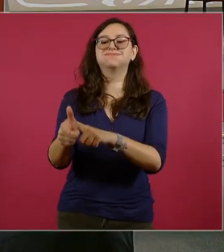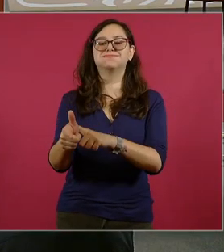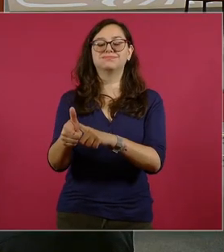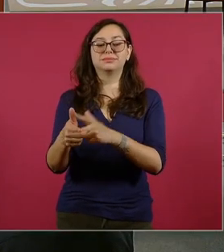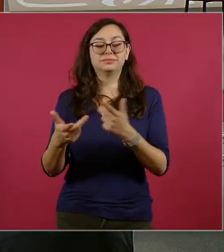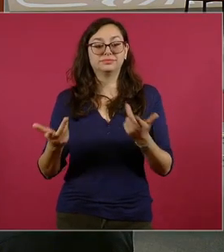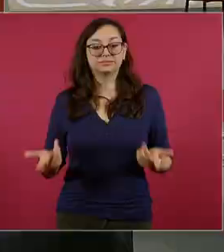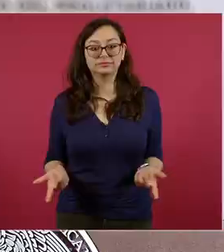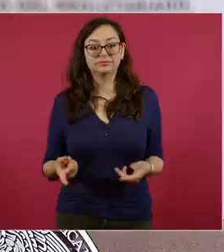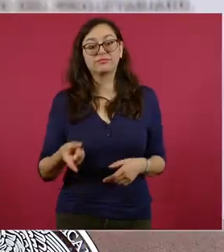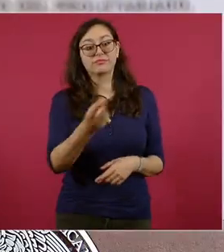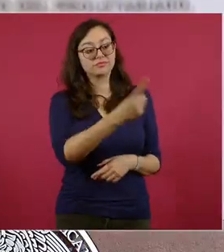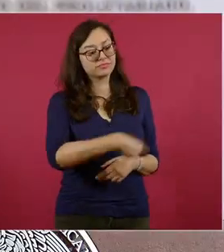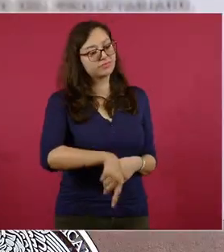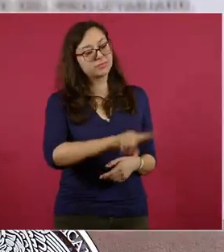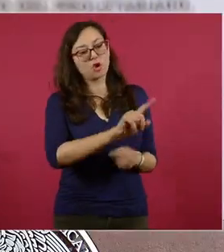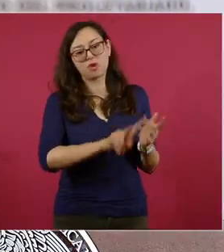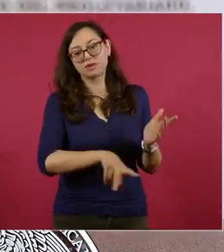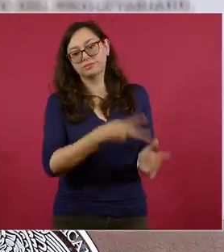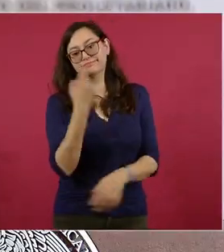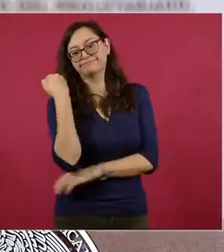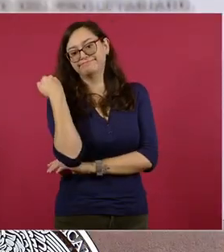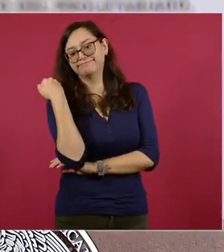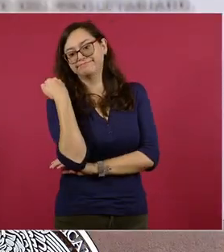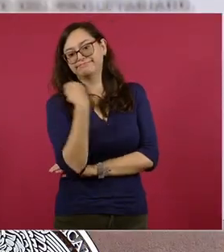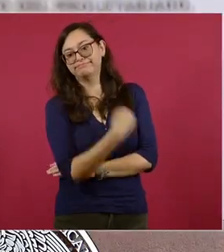comunicación volvieron a quedar en ridículo.